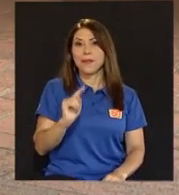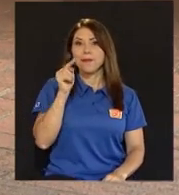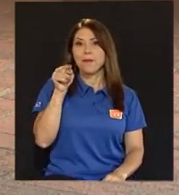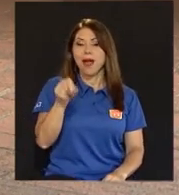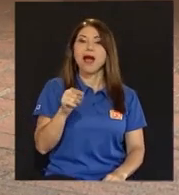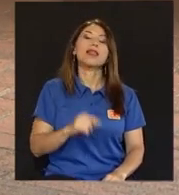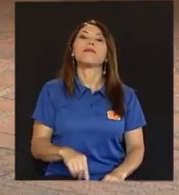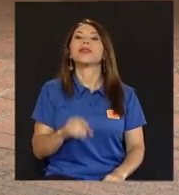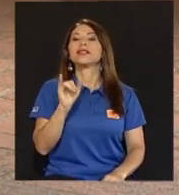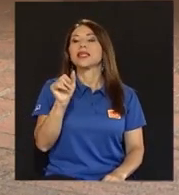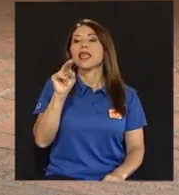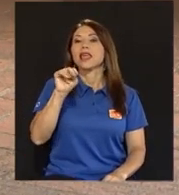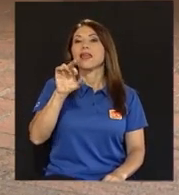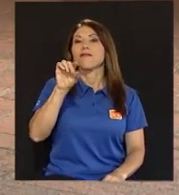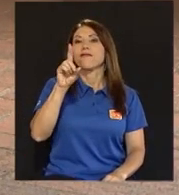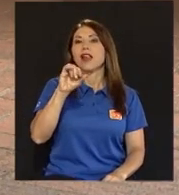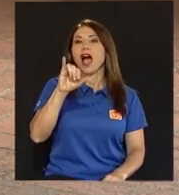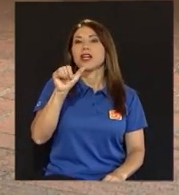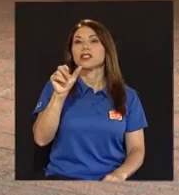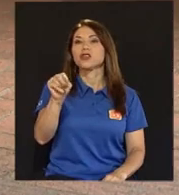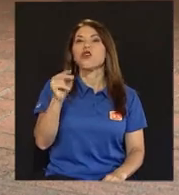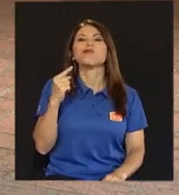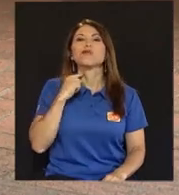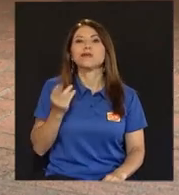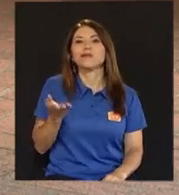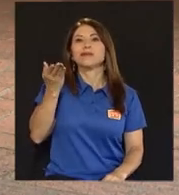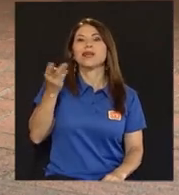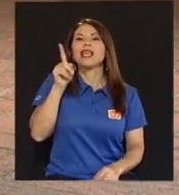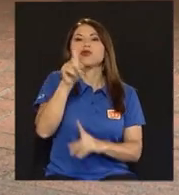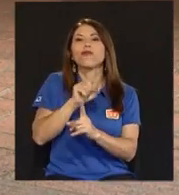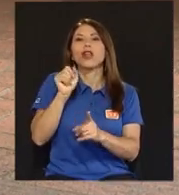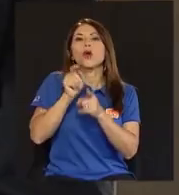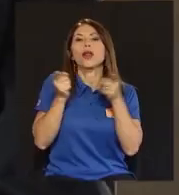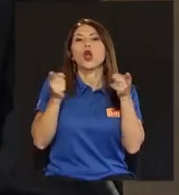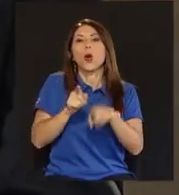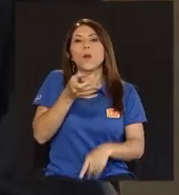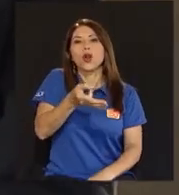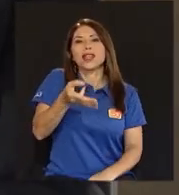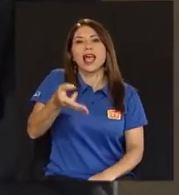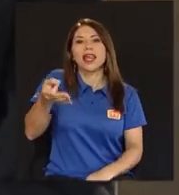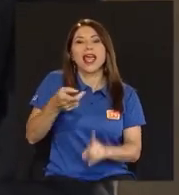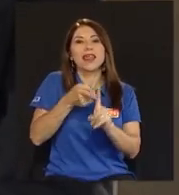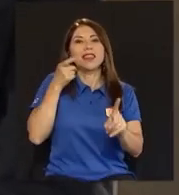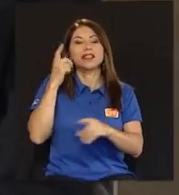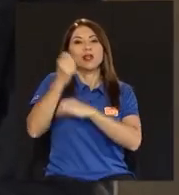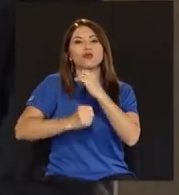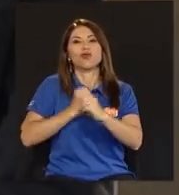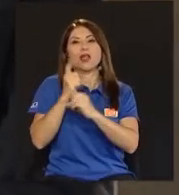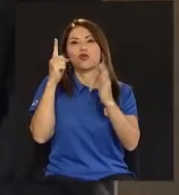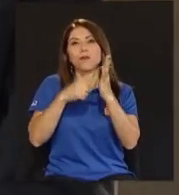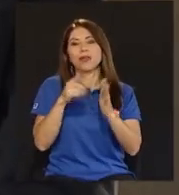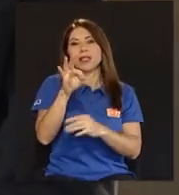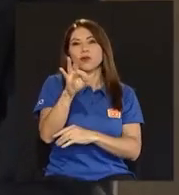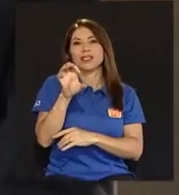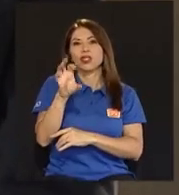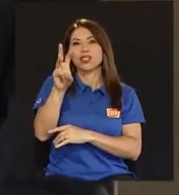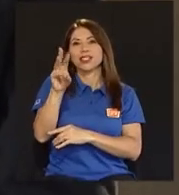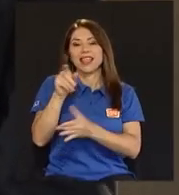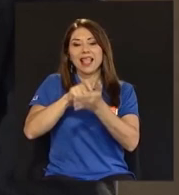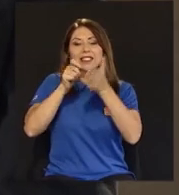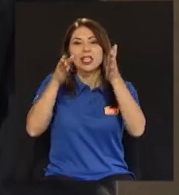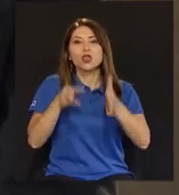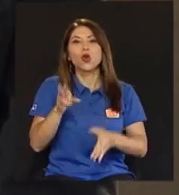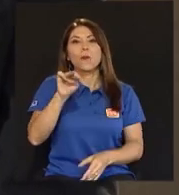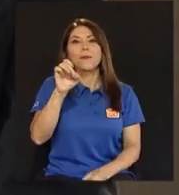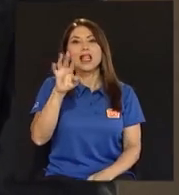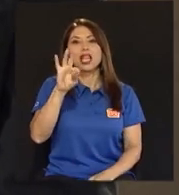la inflación es un fenómeno monetario. Es una idea que viene desde los años 60, algo así, por Milton Friedman. Él decía que la